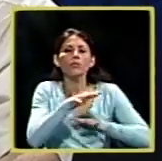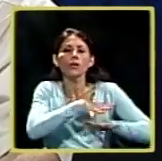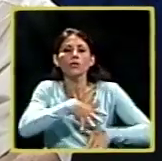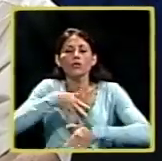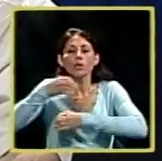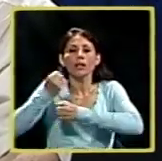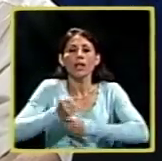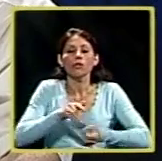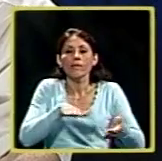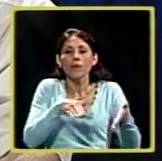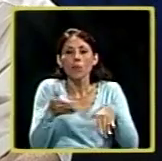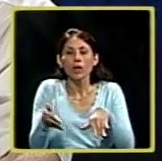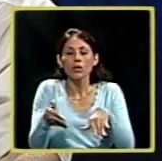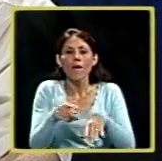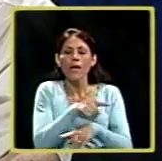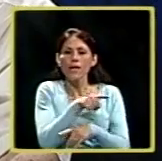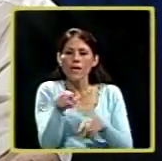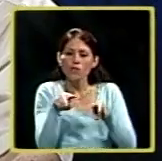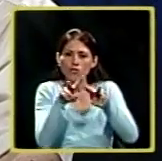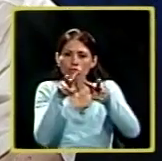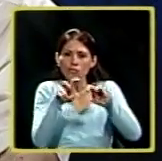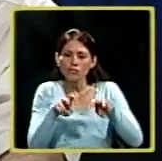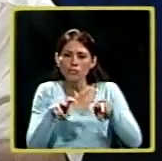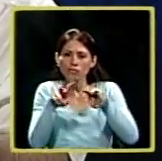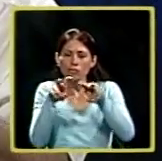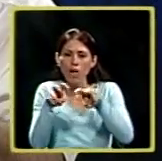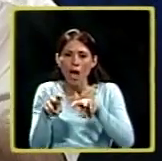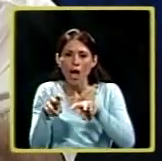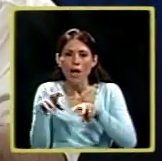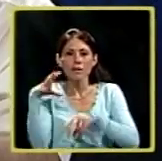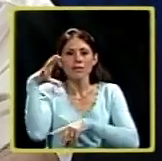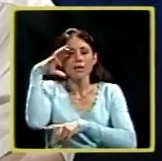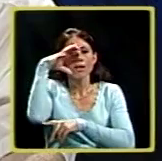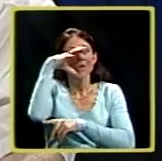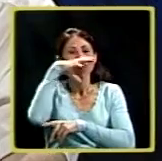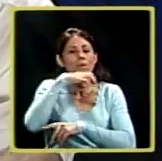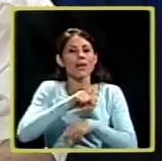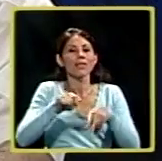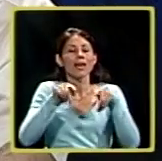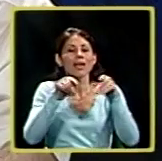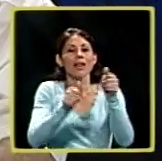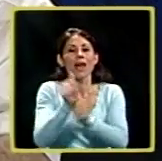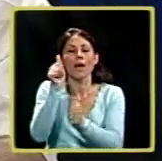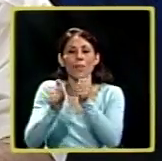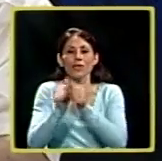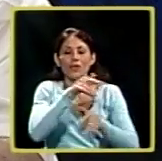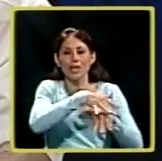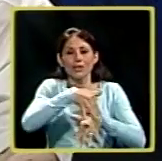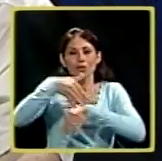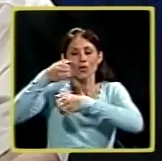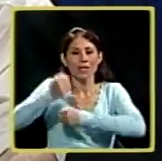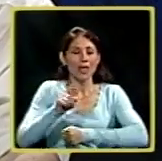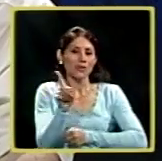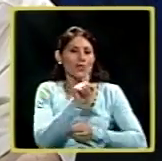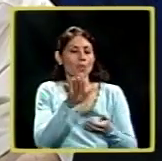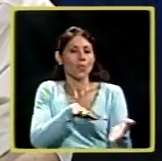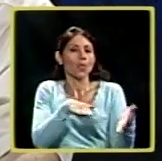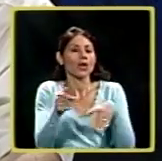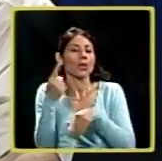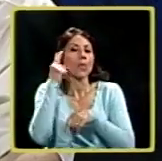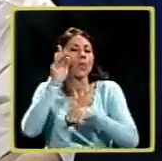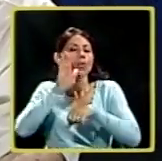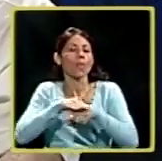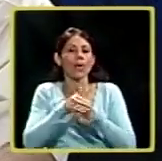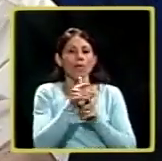que la mayor parte de sus soldados no había muerto de balazos, no había muerto de los efectos de los